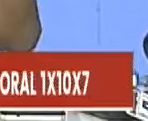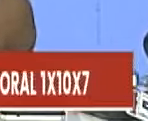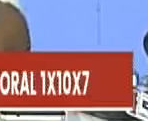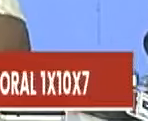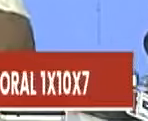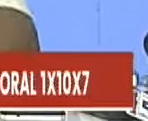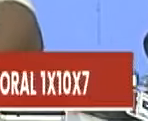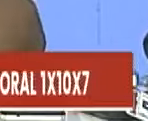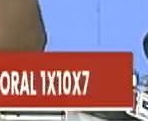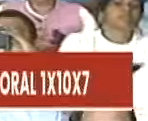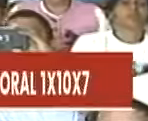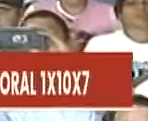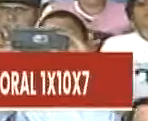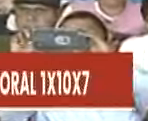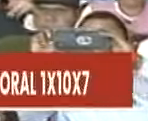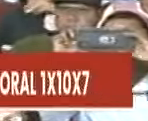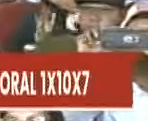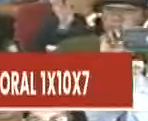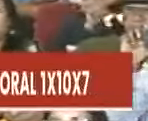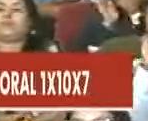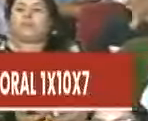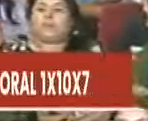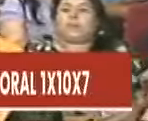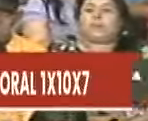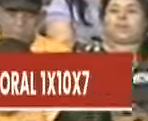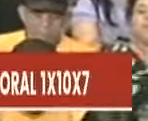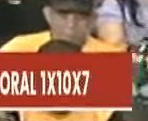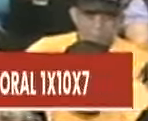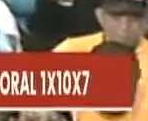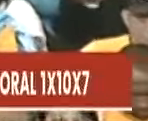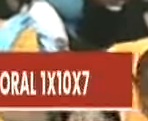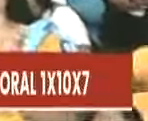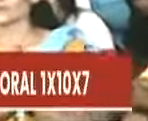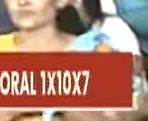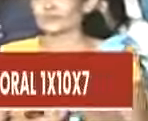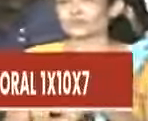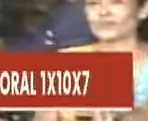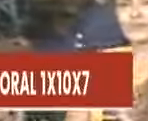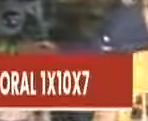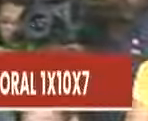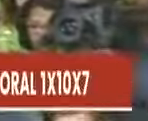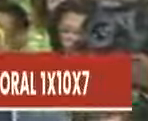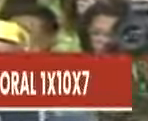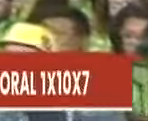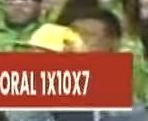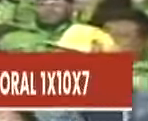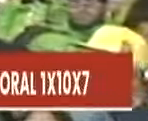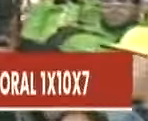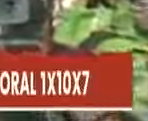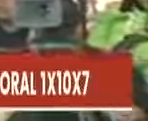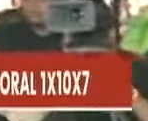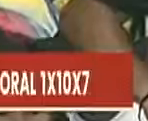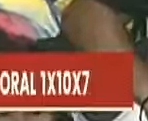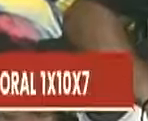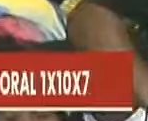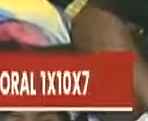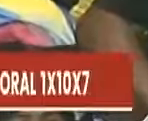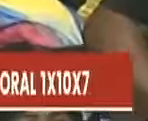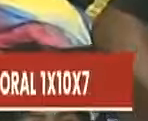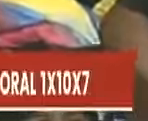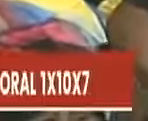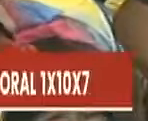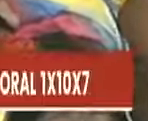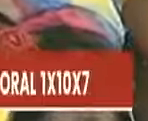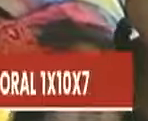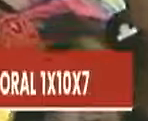comunidades, VC y el 1x10, que ya se ha venido organizando, desarrollando, pero también